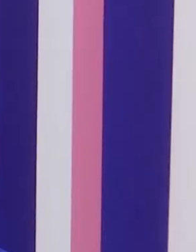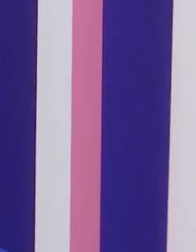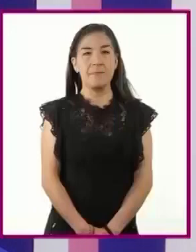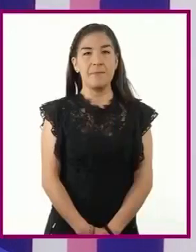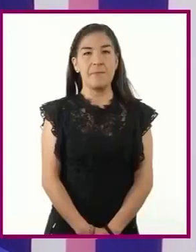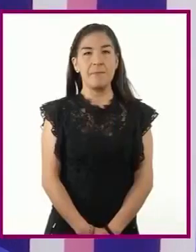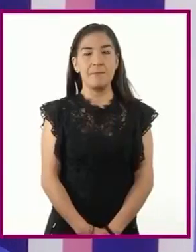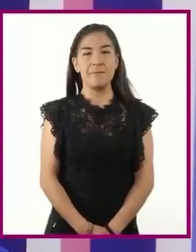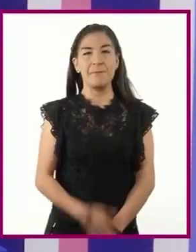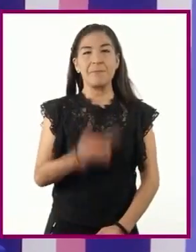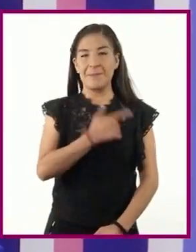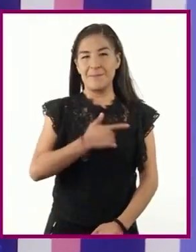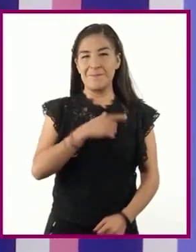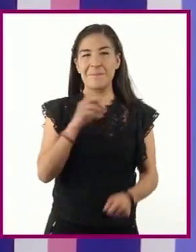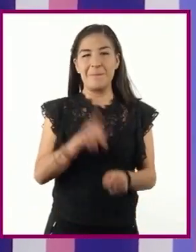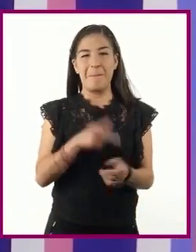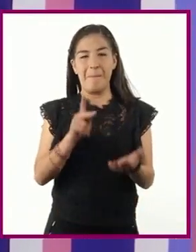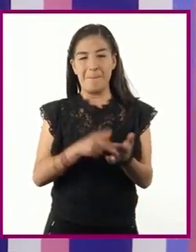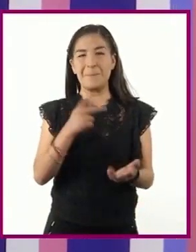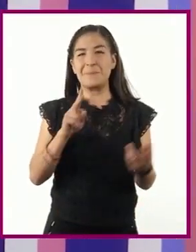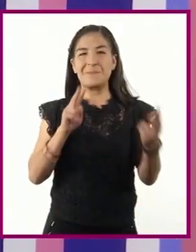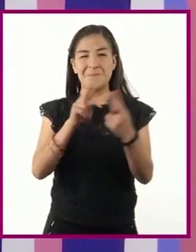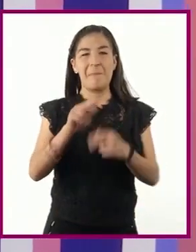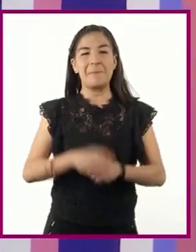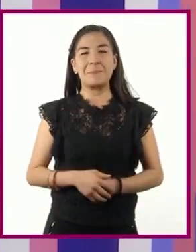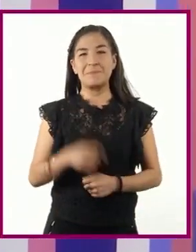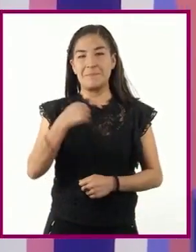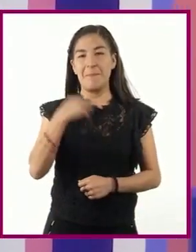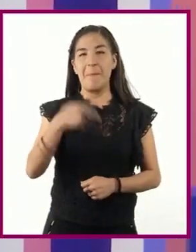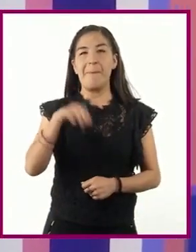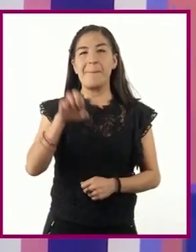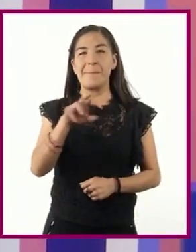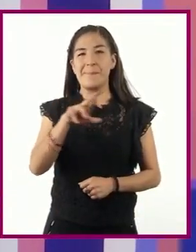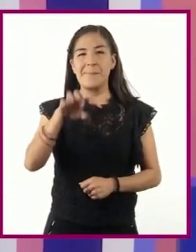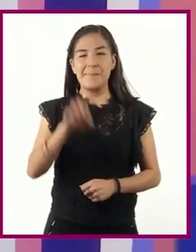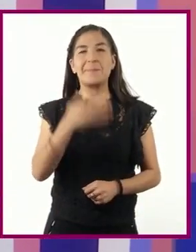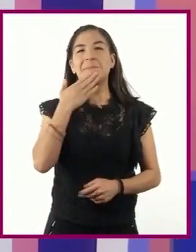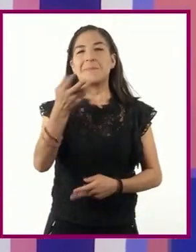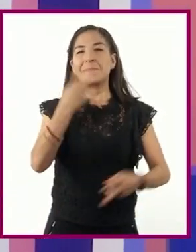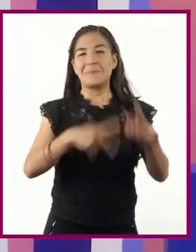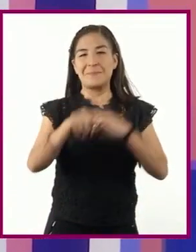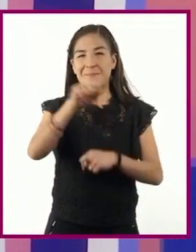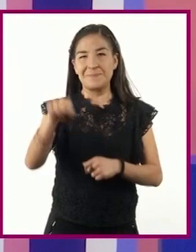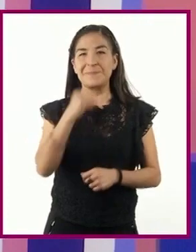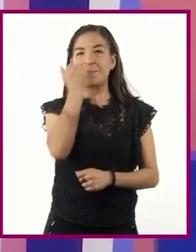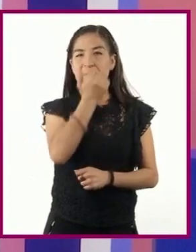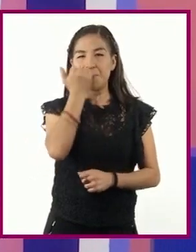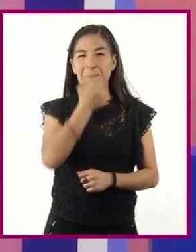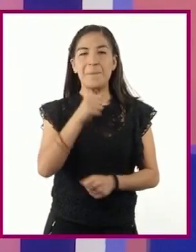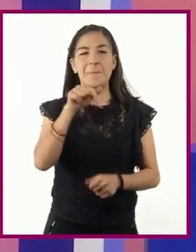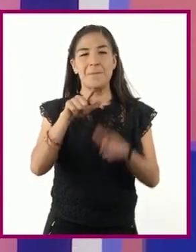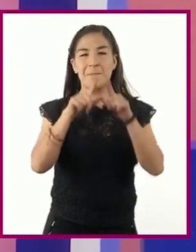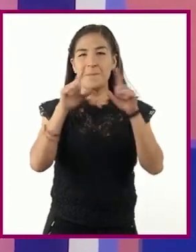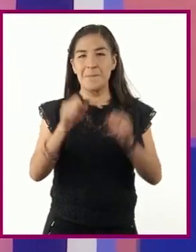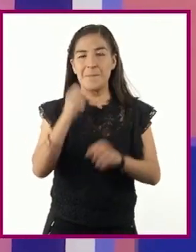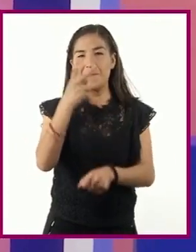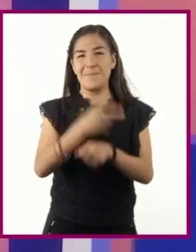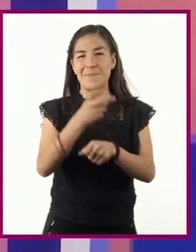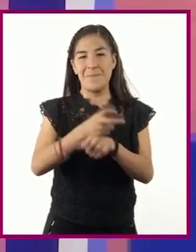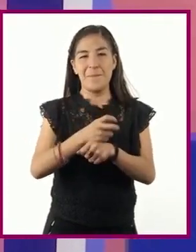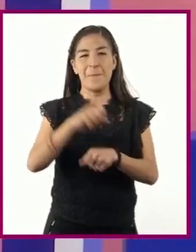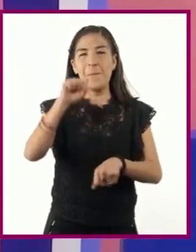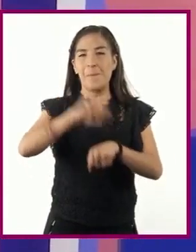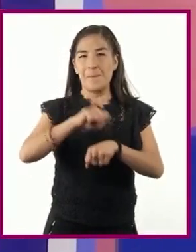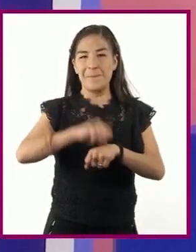Qué gusto encontrarnos por aquí de nuevo. Yo soy Enrique Rodal y les doy la bienvenida a las alumnas y alumnos de lengua materna de segundo